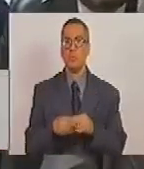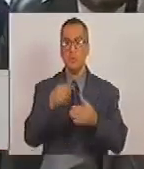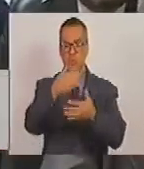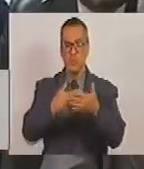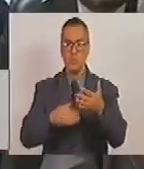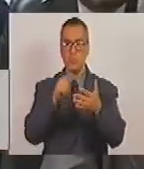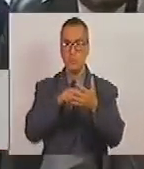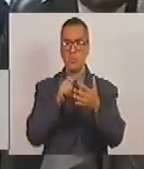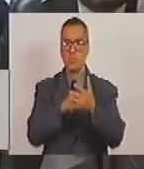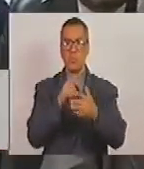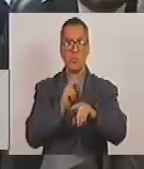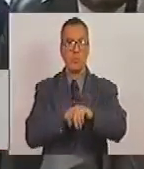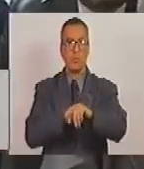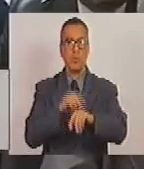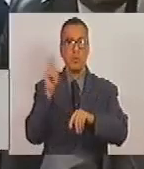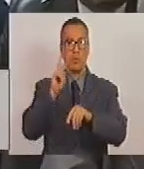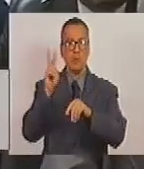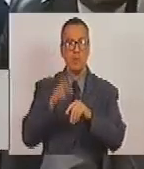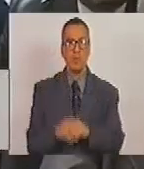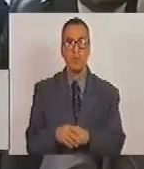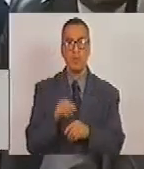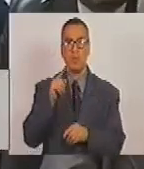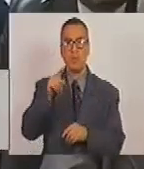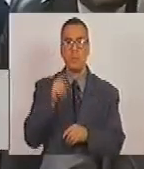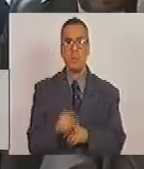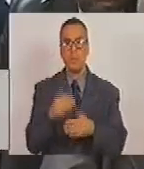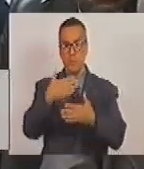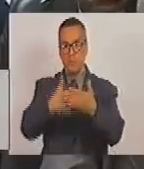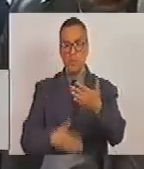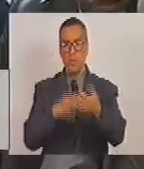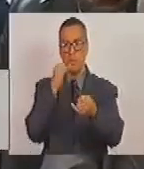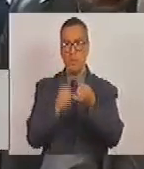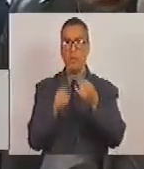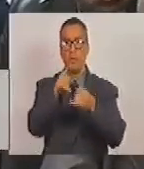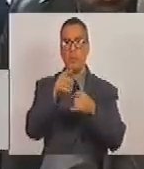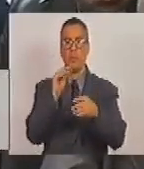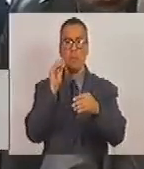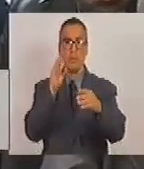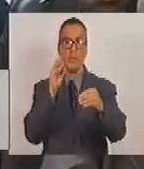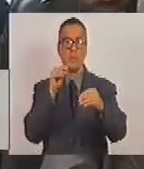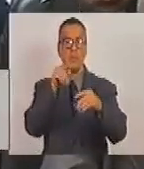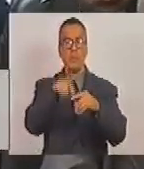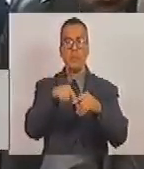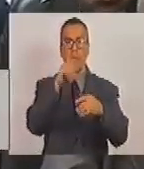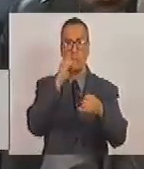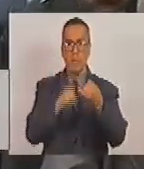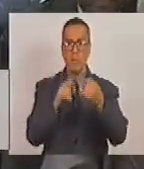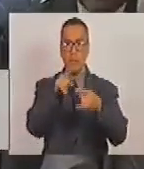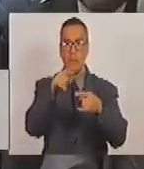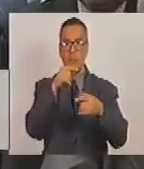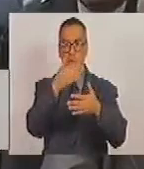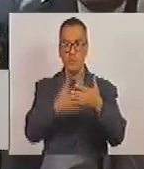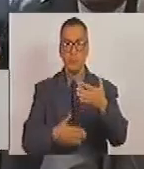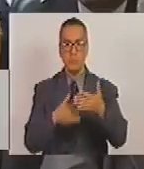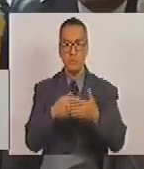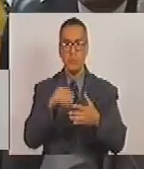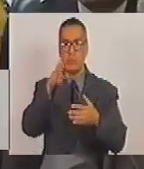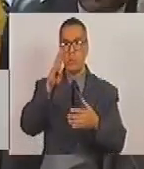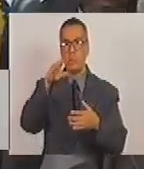deferencia respecto a la situación de Venezuela. Y es que ese documento final, esa declaración final, ese documento de